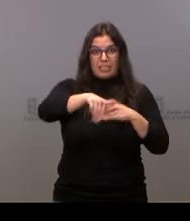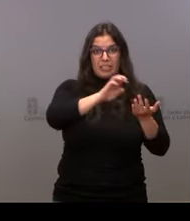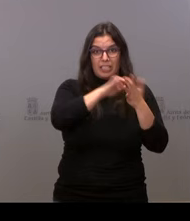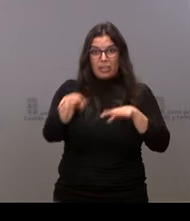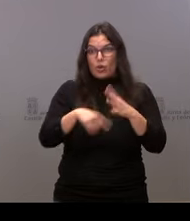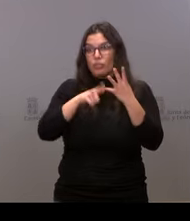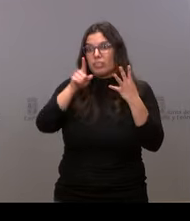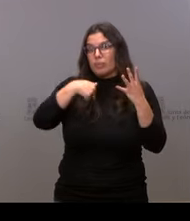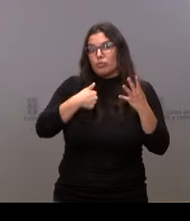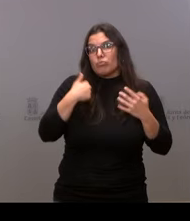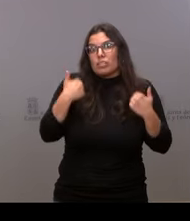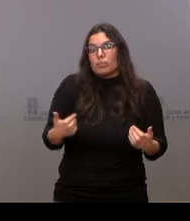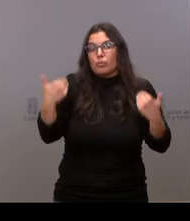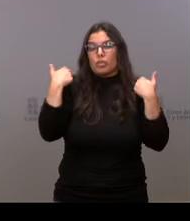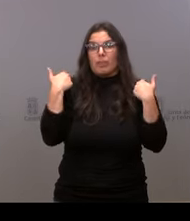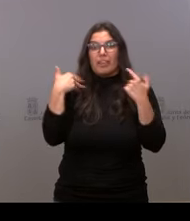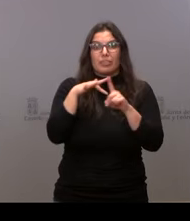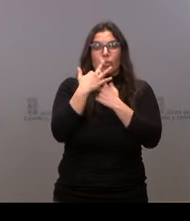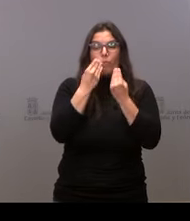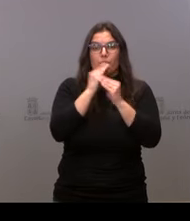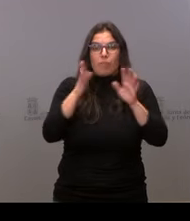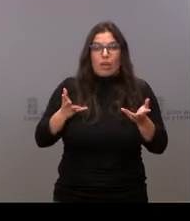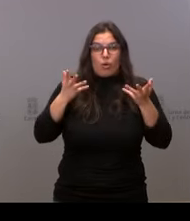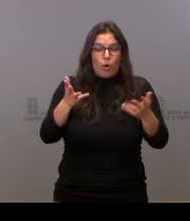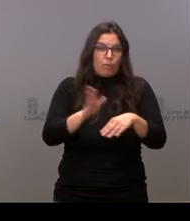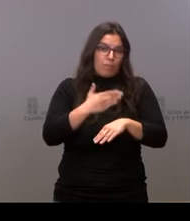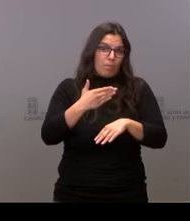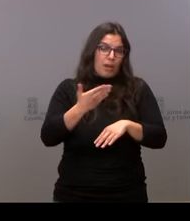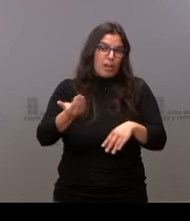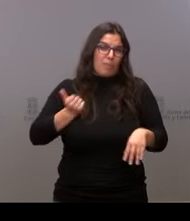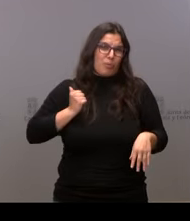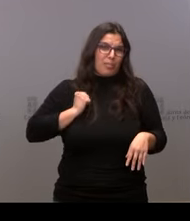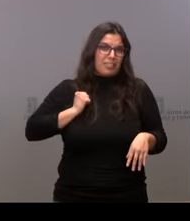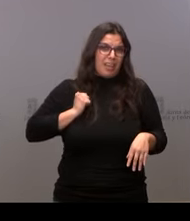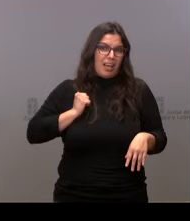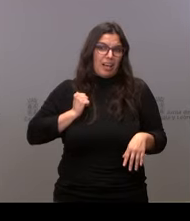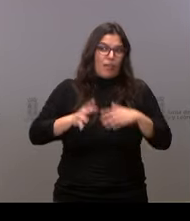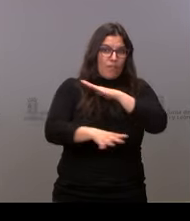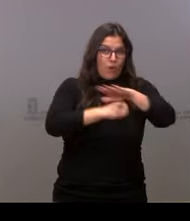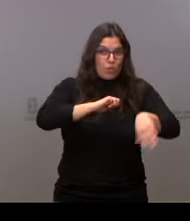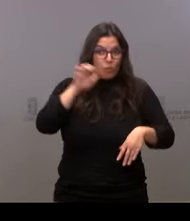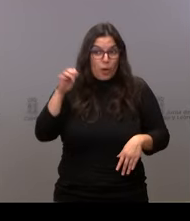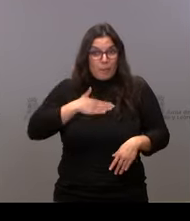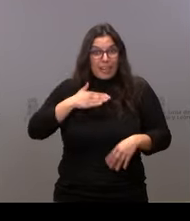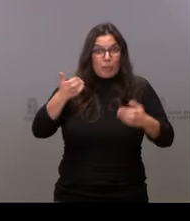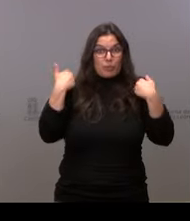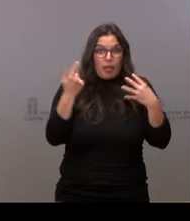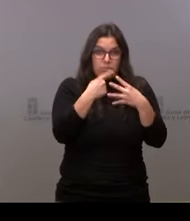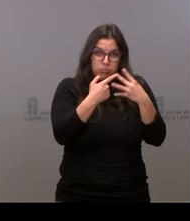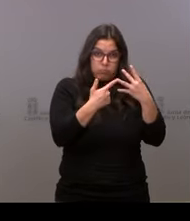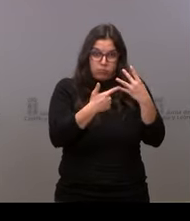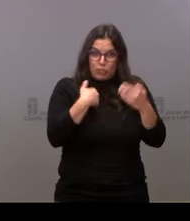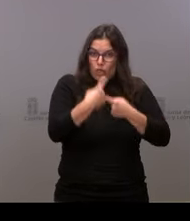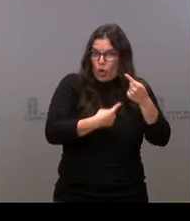en las mejores condiciones para aprovechar mejor los fondos europeos esa es mi responsabilidad cotidiana